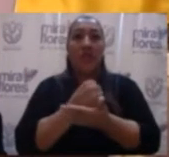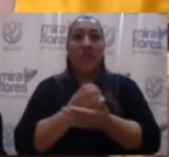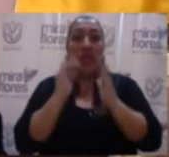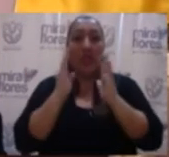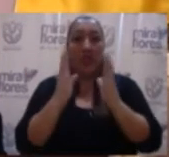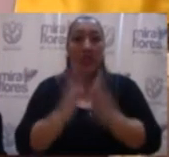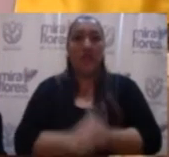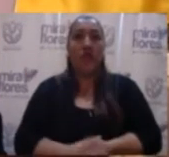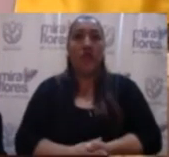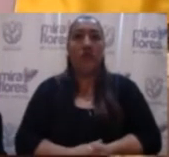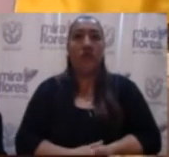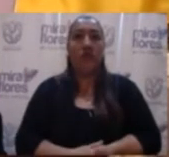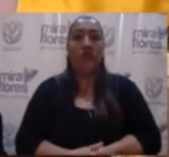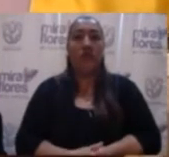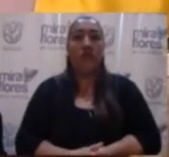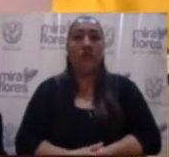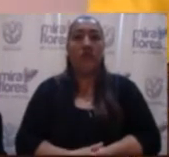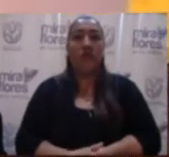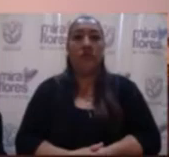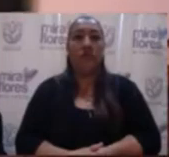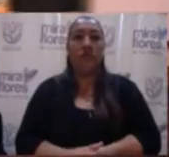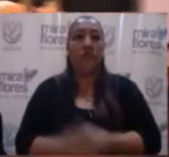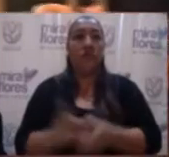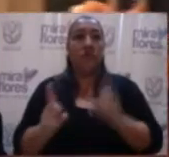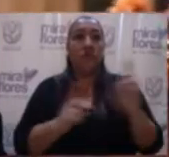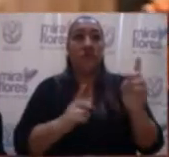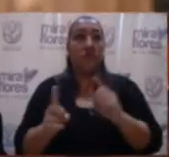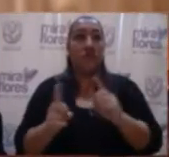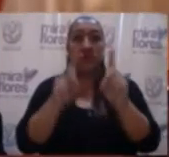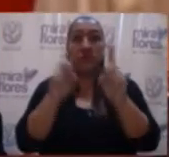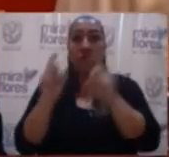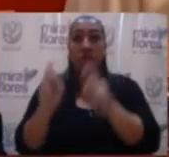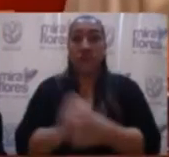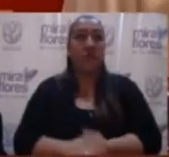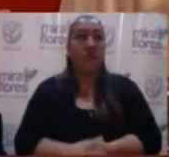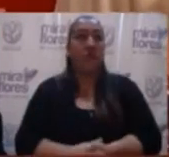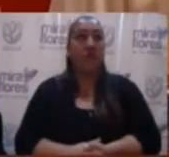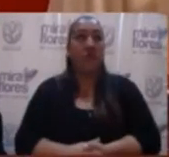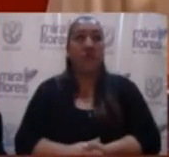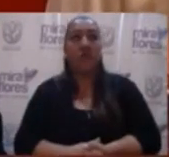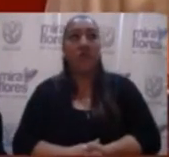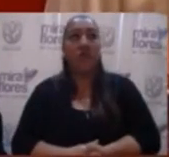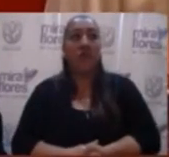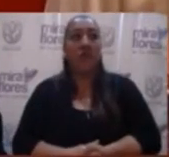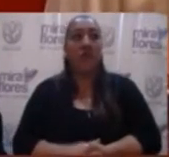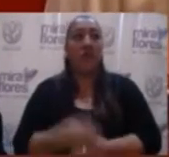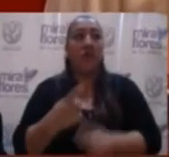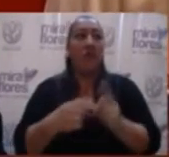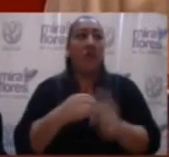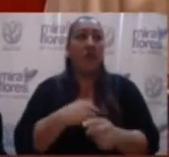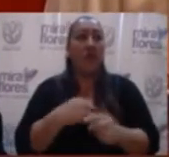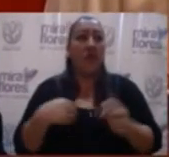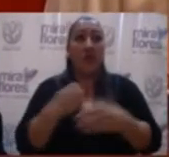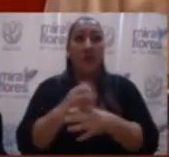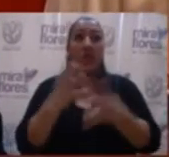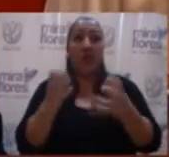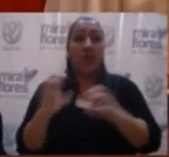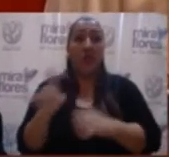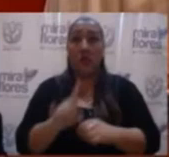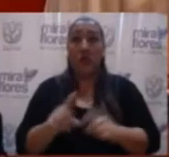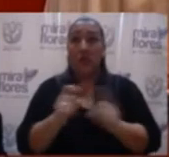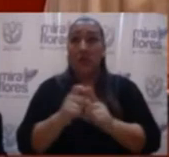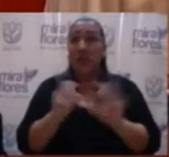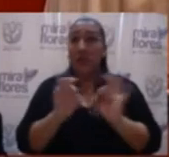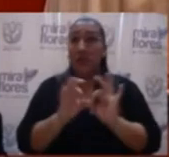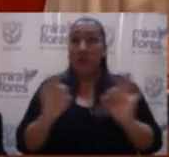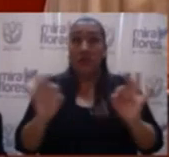Adulto Mayor. Al debate. No sé si hay algún miembro del Consejo que quiera hacer uso de la palabra